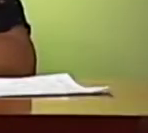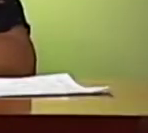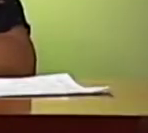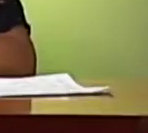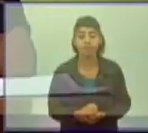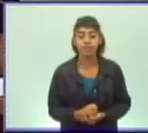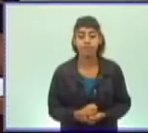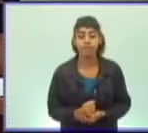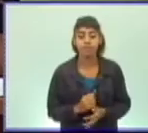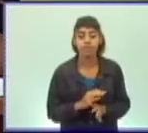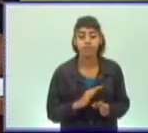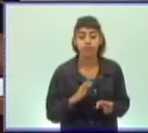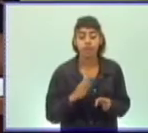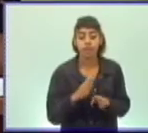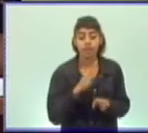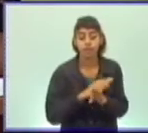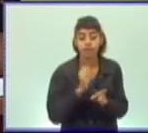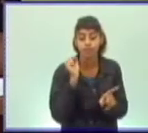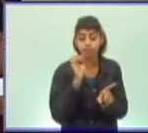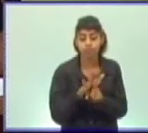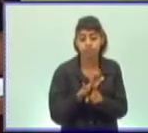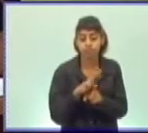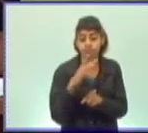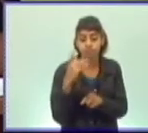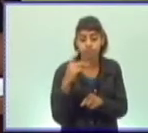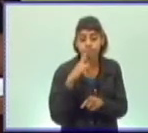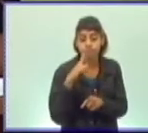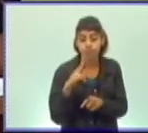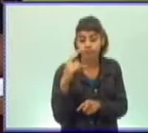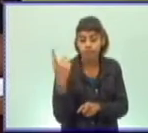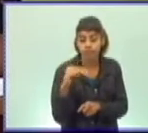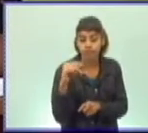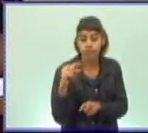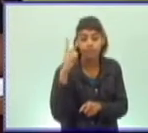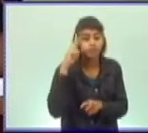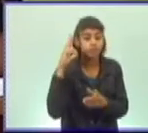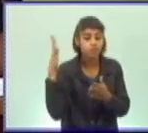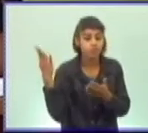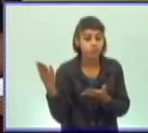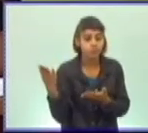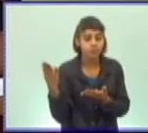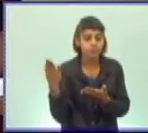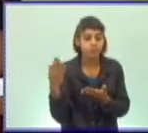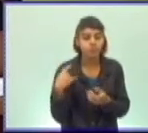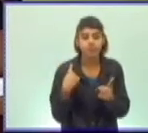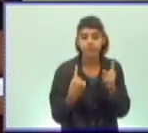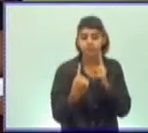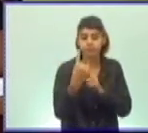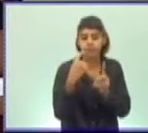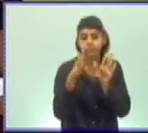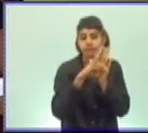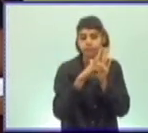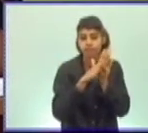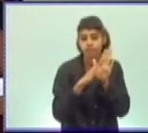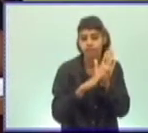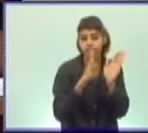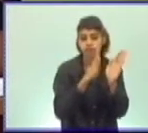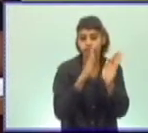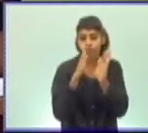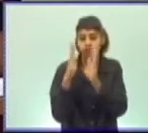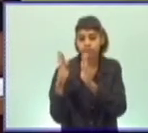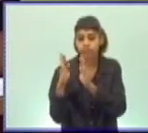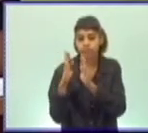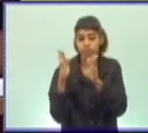Antes de comenzar a responder el ejercicio, quiero recordarles una vez más que los elementos en la tabla periódica están ordenados en